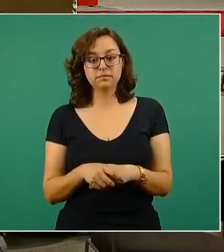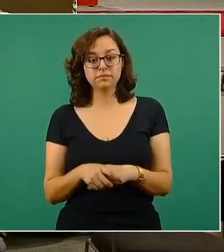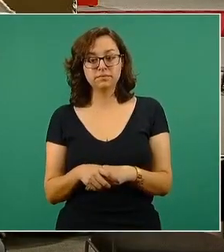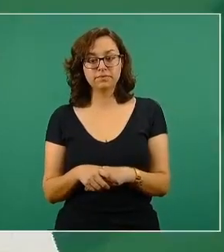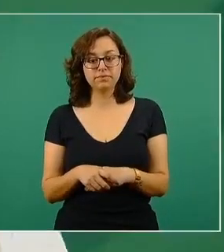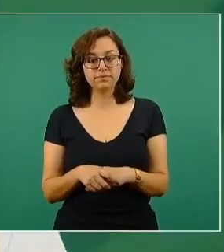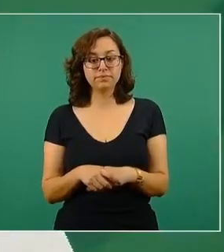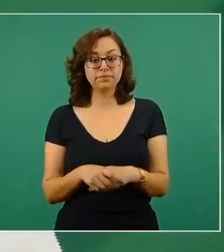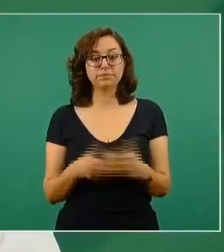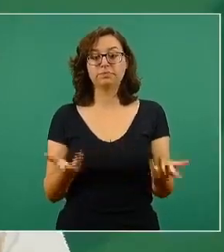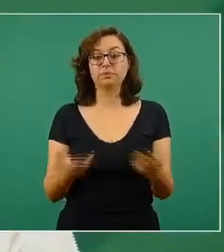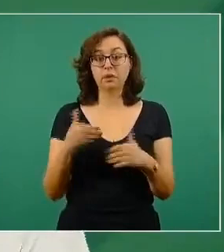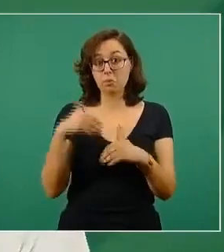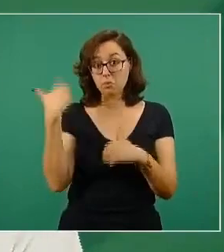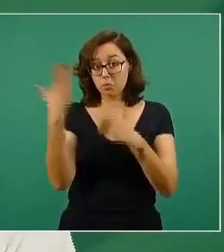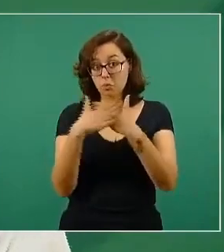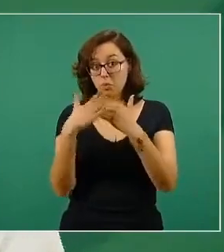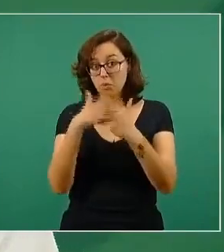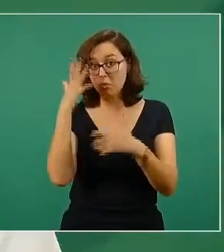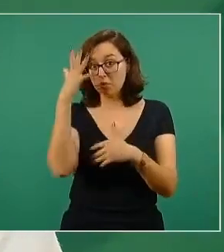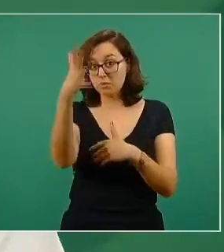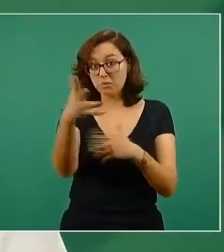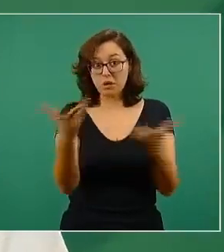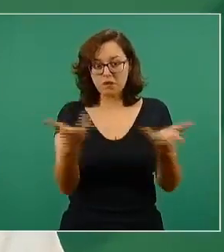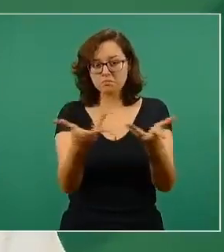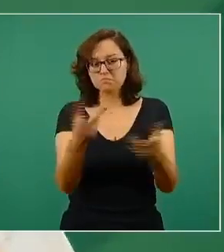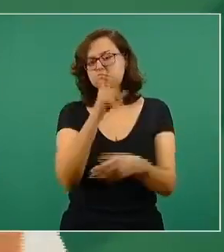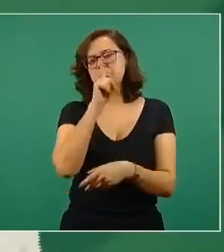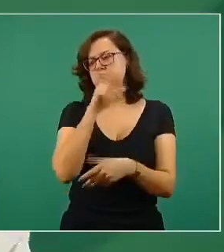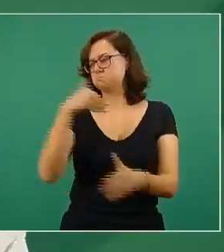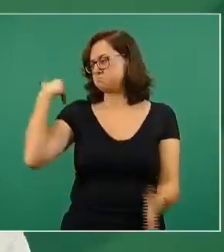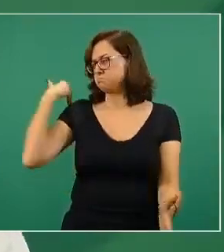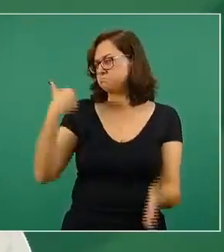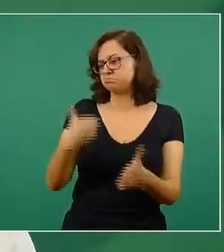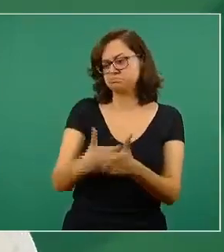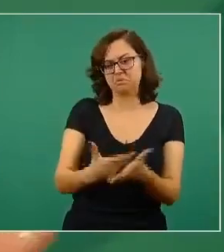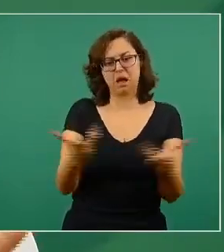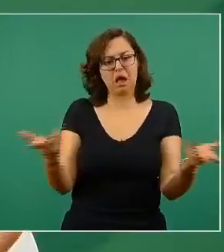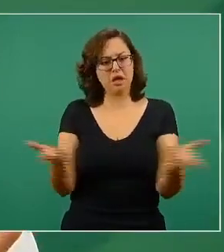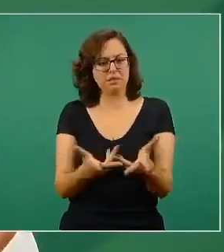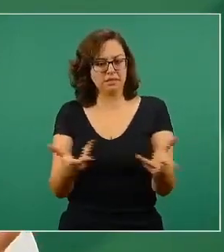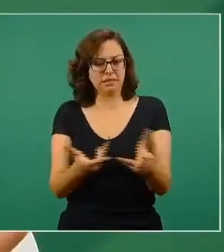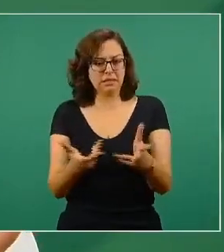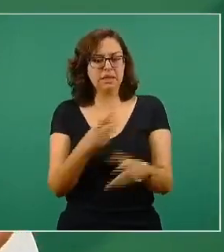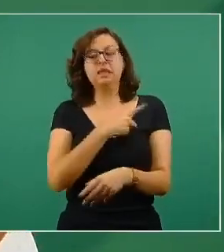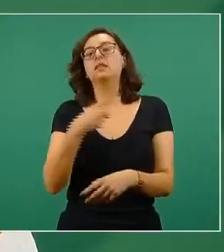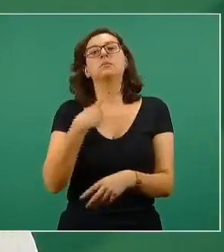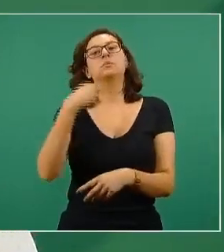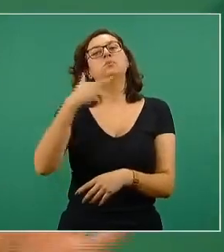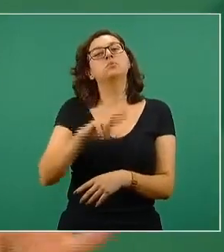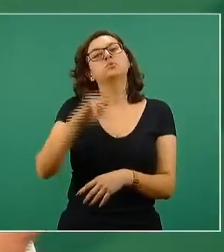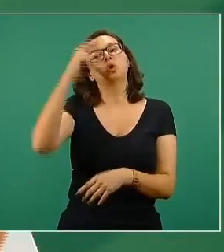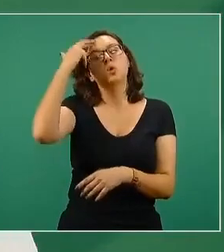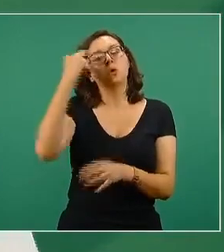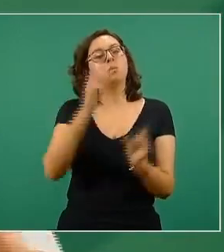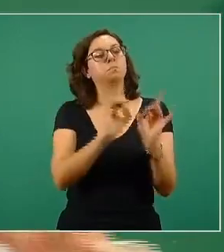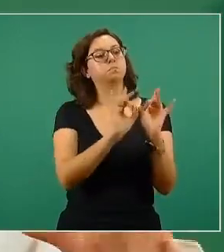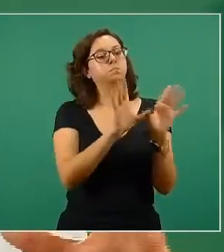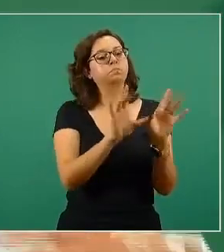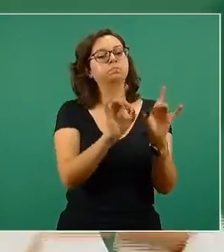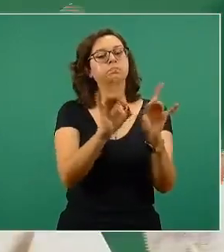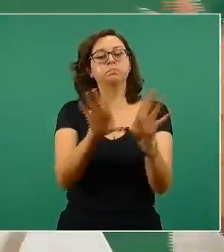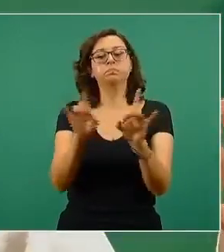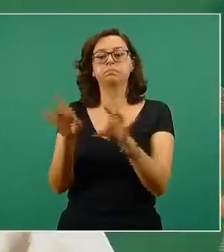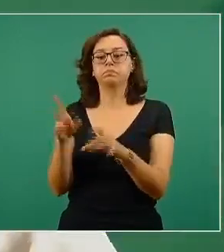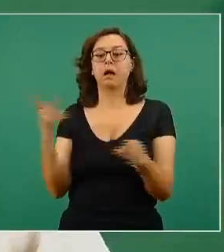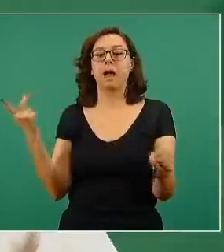hacer en el futuro, se ha venido haciendo desde el inicio. O sea, recordar que aquí hay distintas situaciones. Una es la